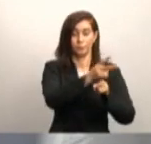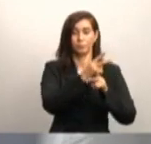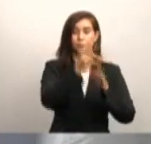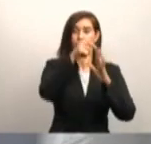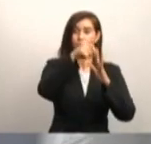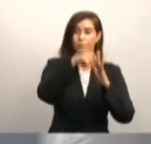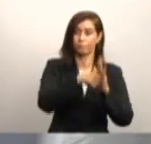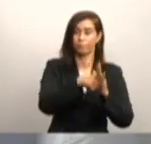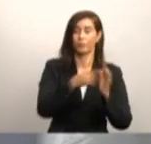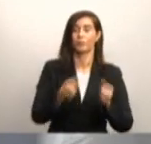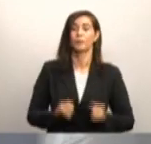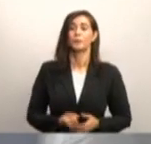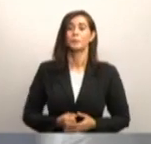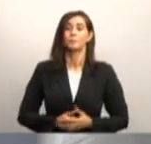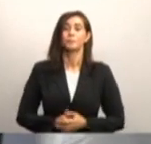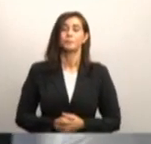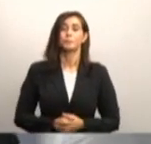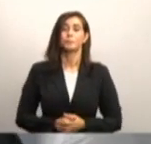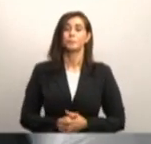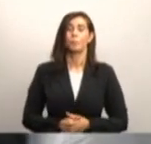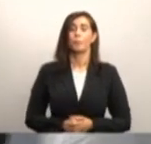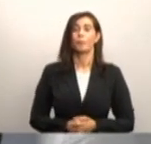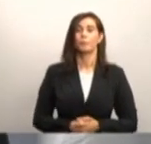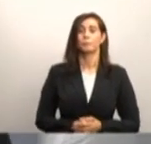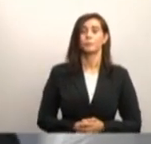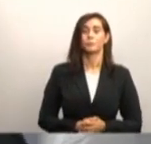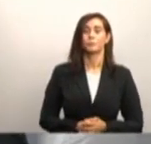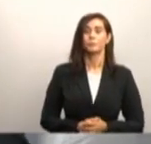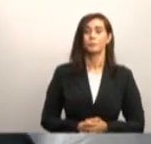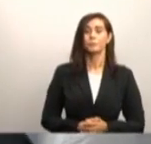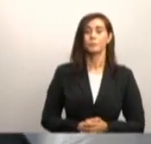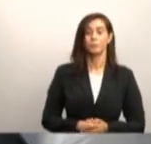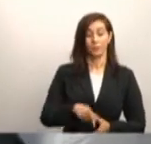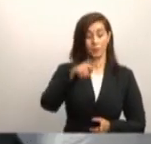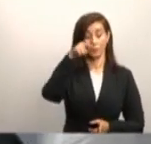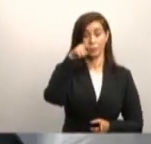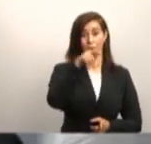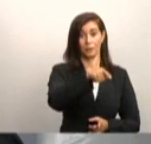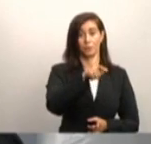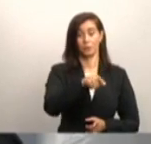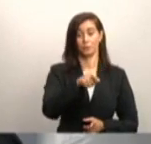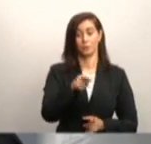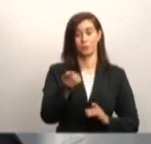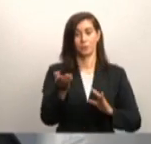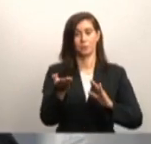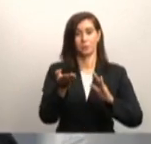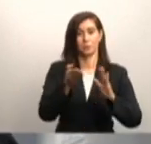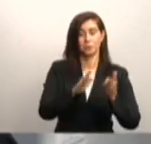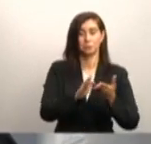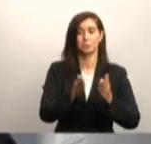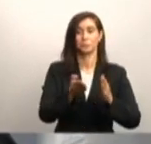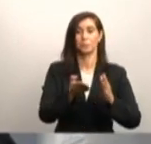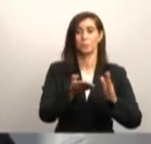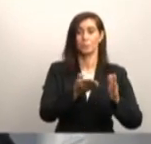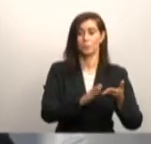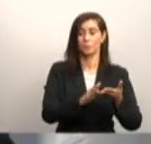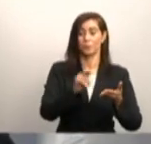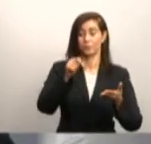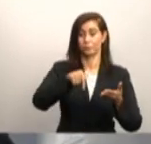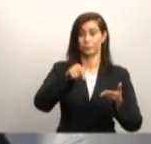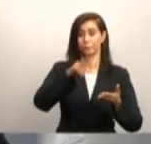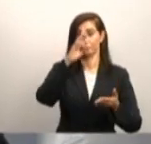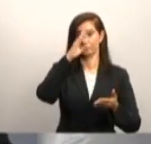pacientes complicados y que están vinculadas a las muertes que se han producido en el